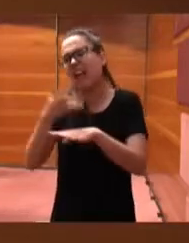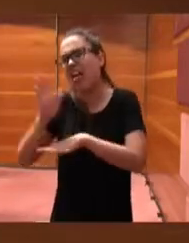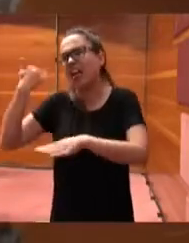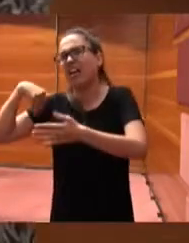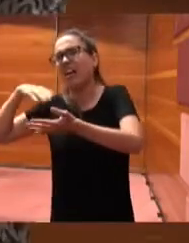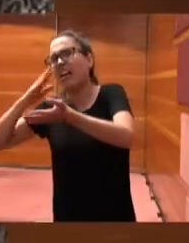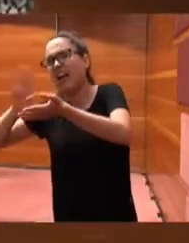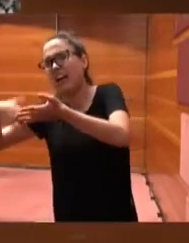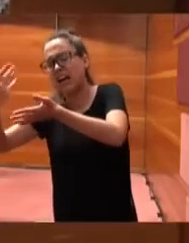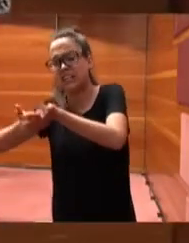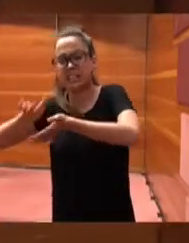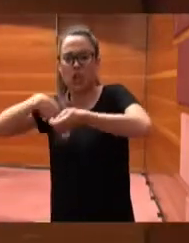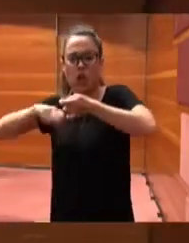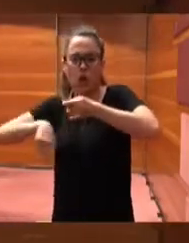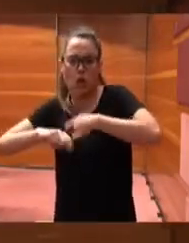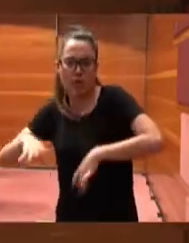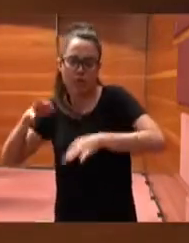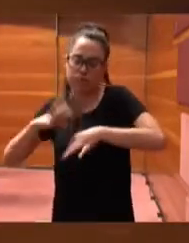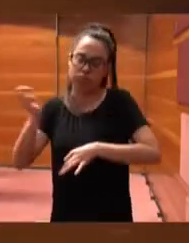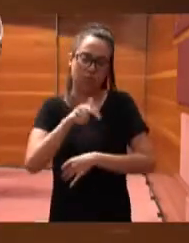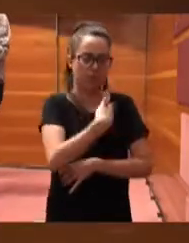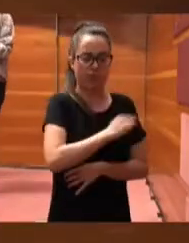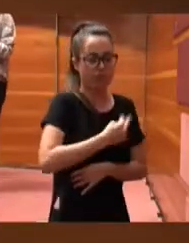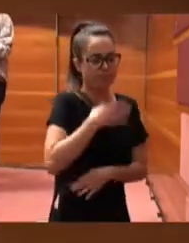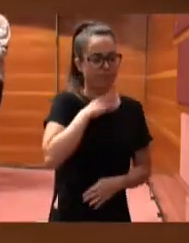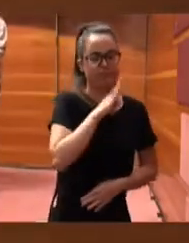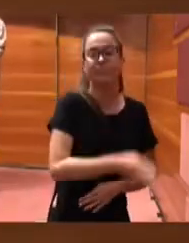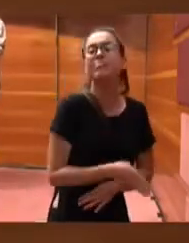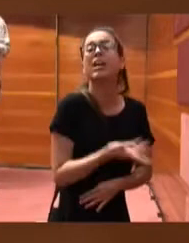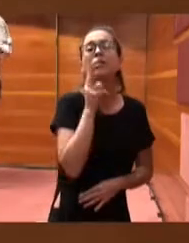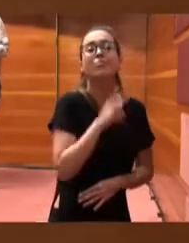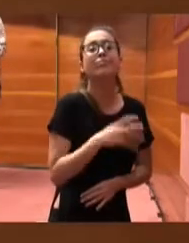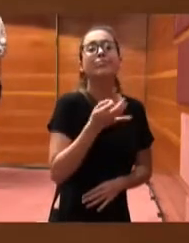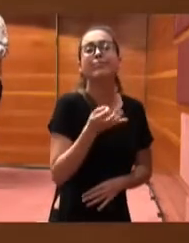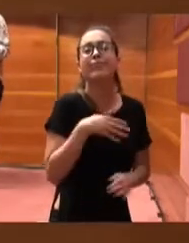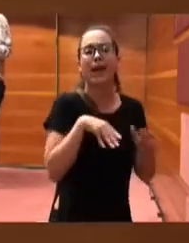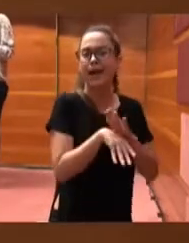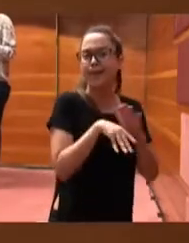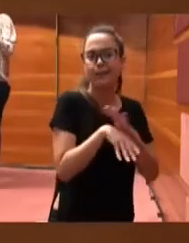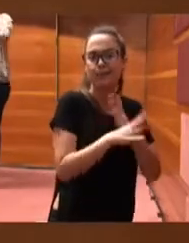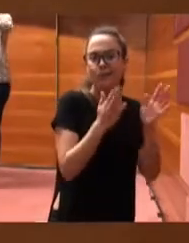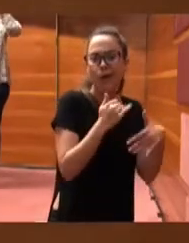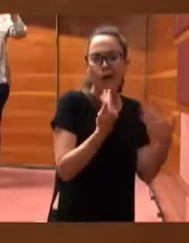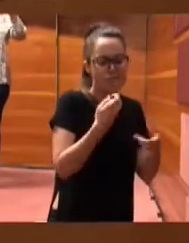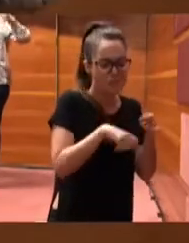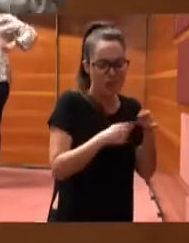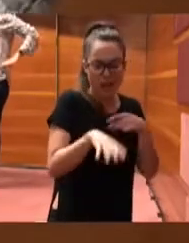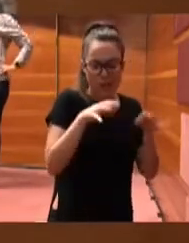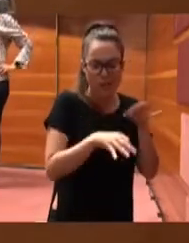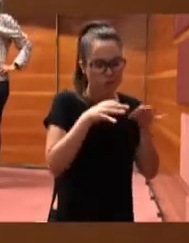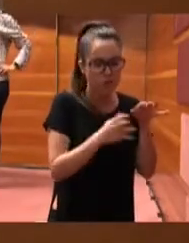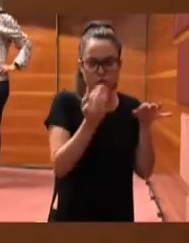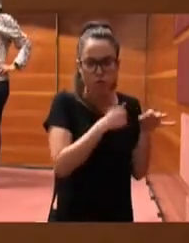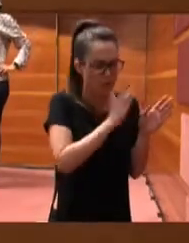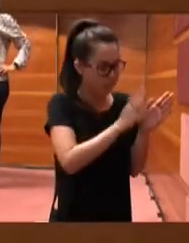entonces yo acceso, voy al lineal del supermercado y ¿qué me encuentro? No tengo acceso al otro chocolate, ¿verdad? No está en el lineal del